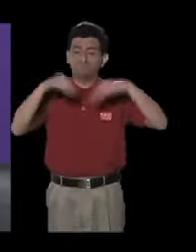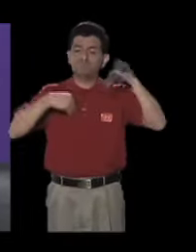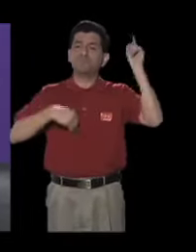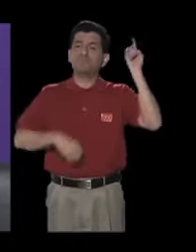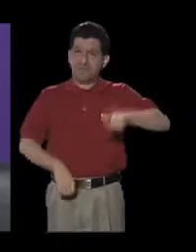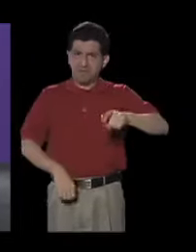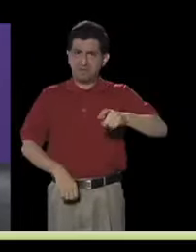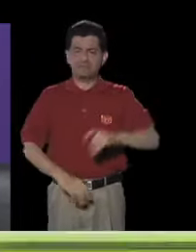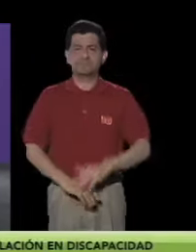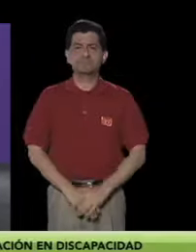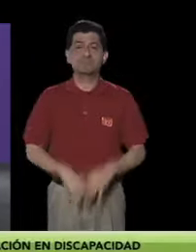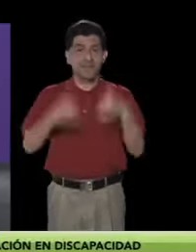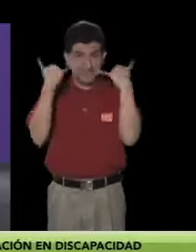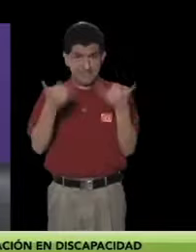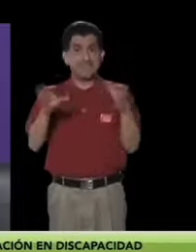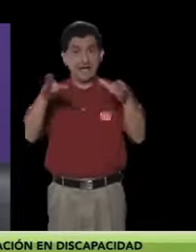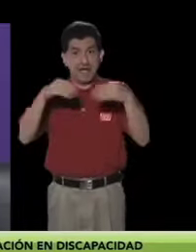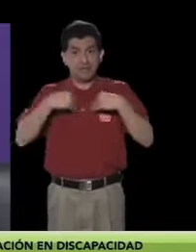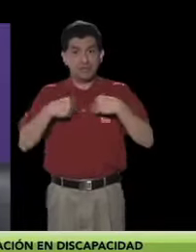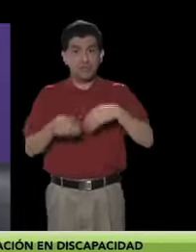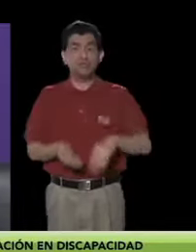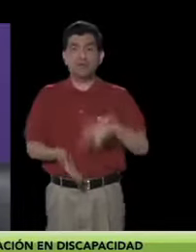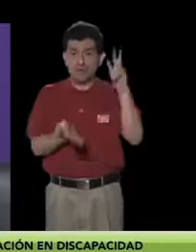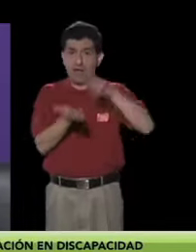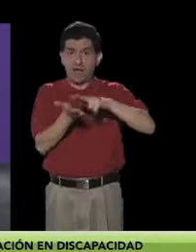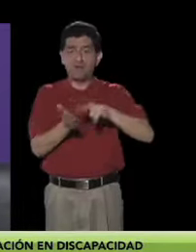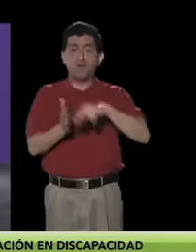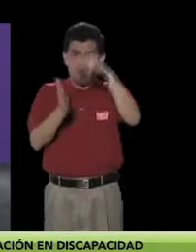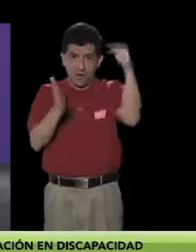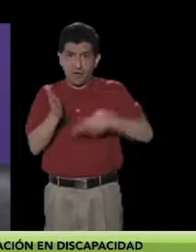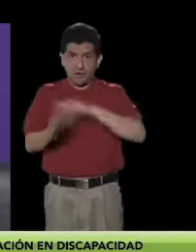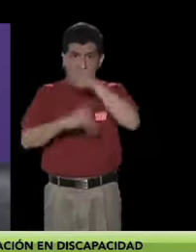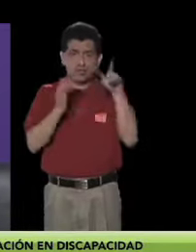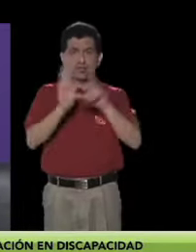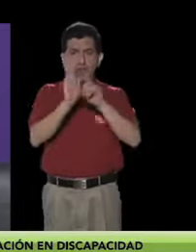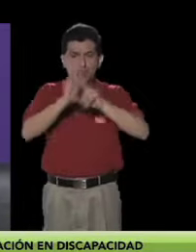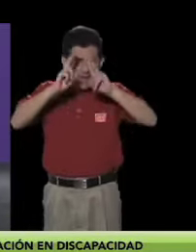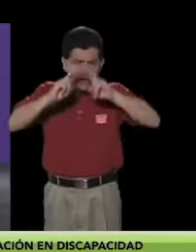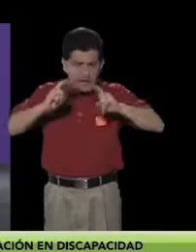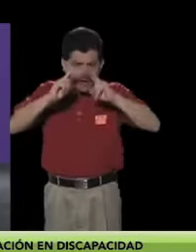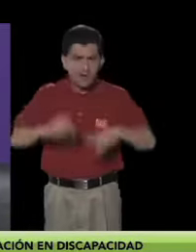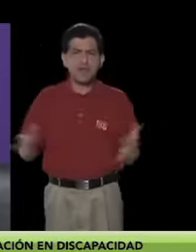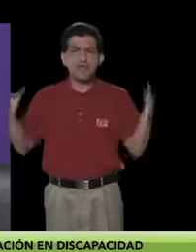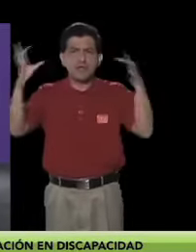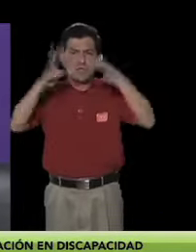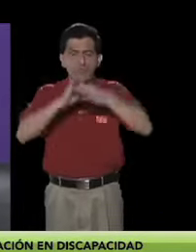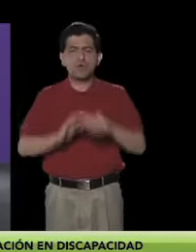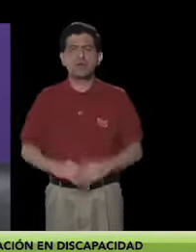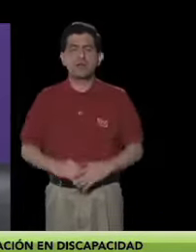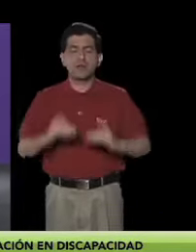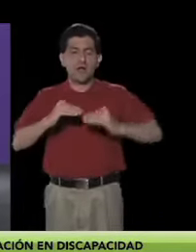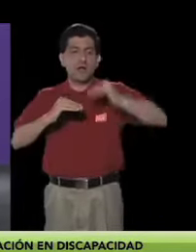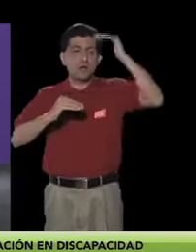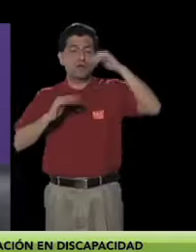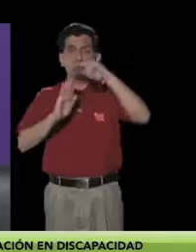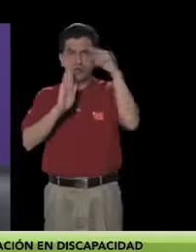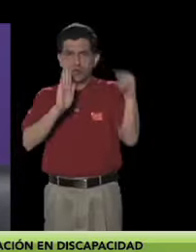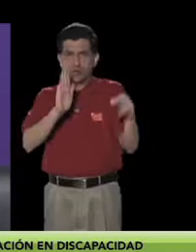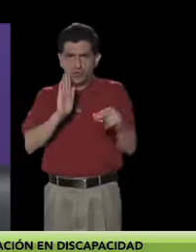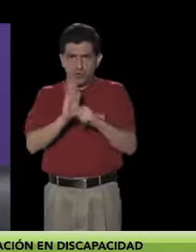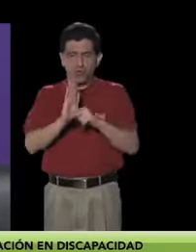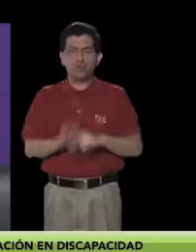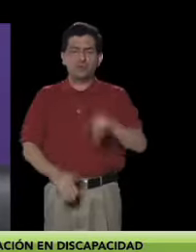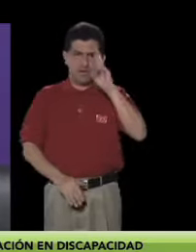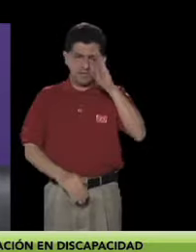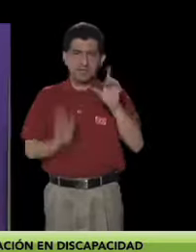un compromiso que ya lo asumió cuando ratificó la convención, de revisar toda su legislación y hacerla acorde a los más